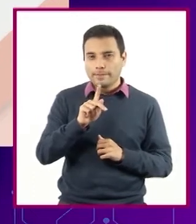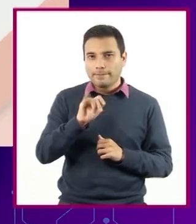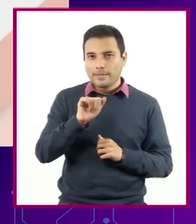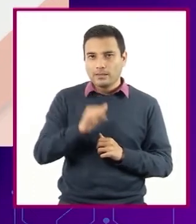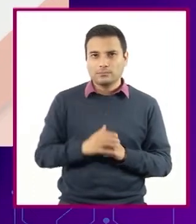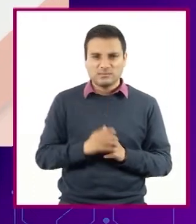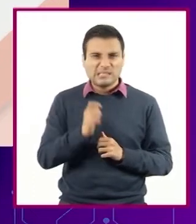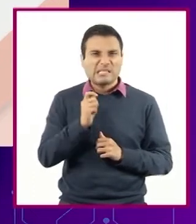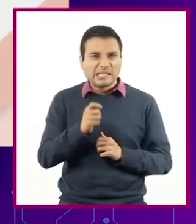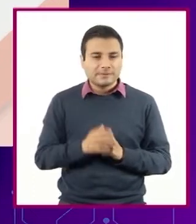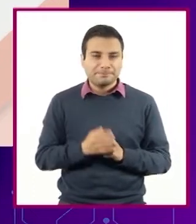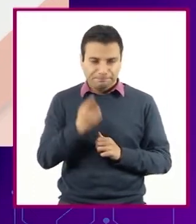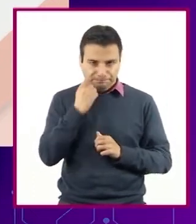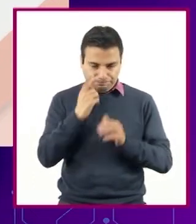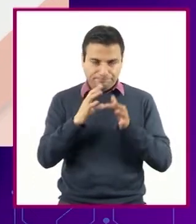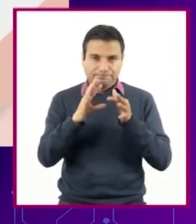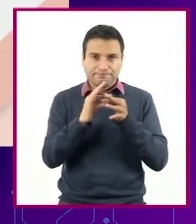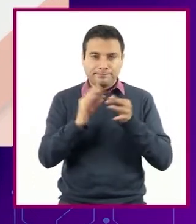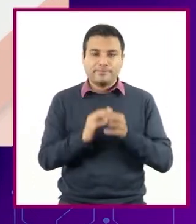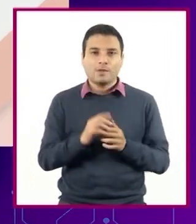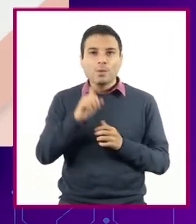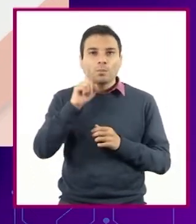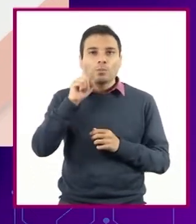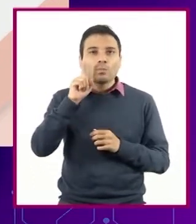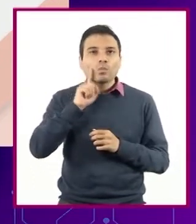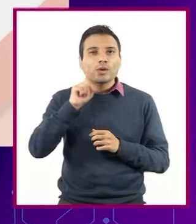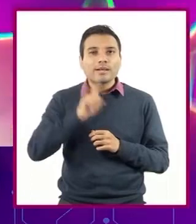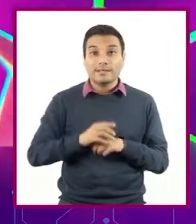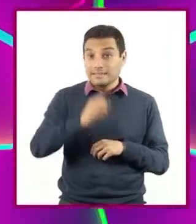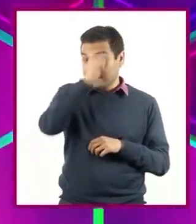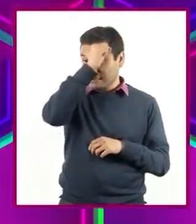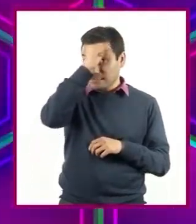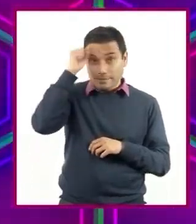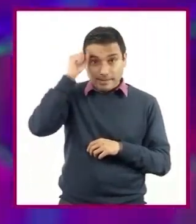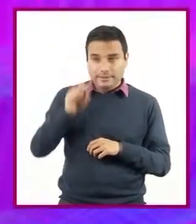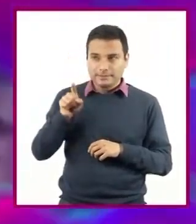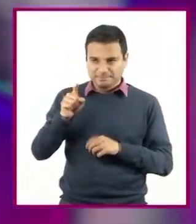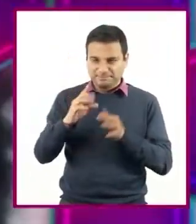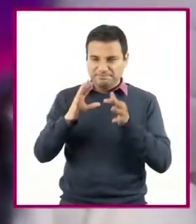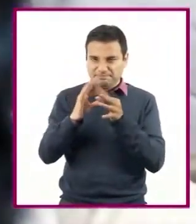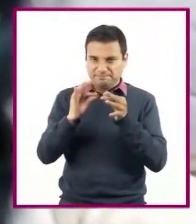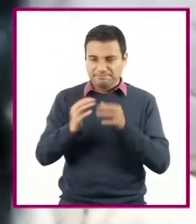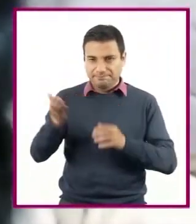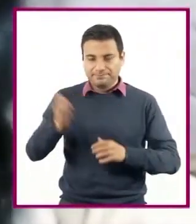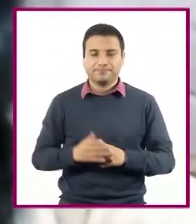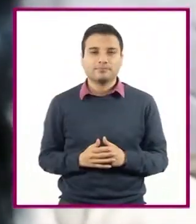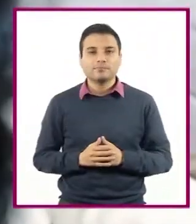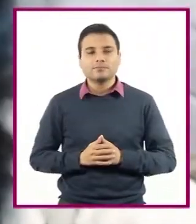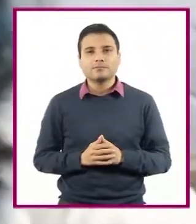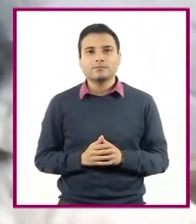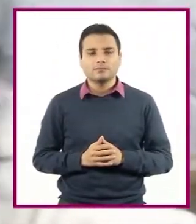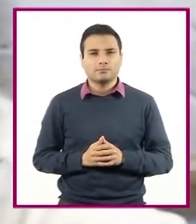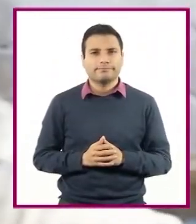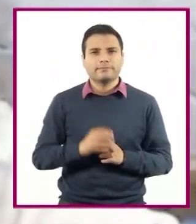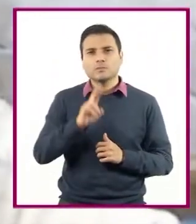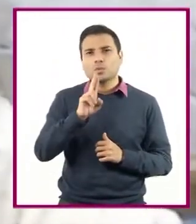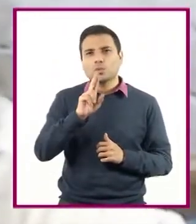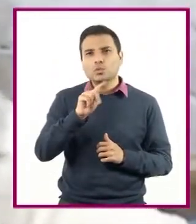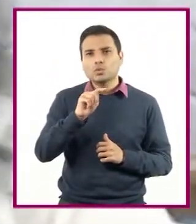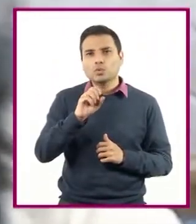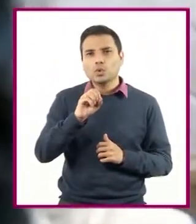ella, escuchemos a su compañera Samantha para ver qué idea le sugiere. Utopía, en mi